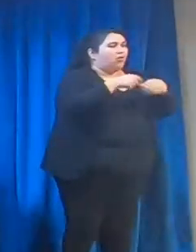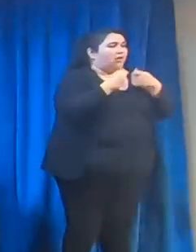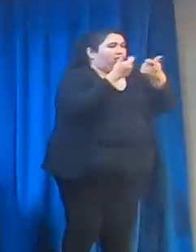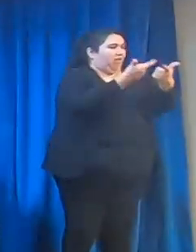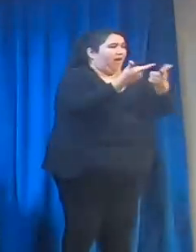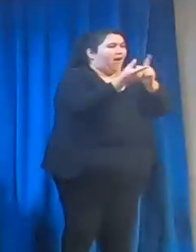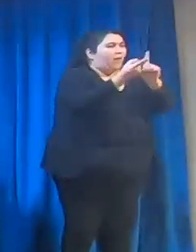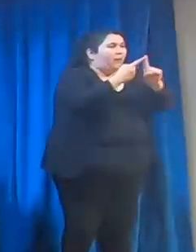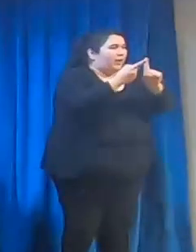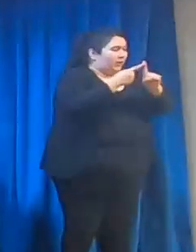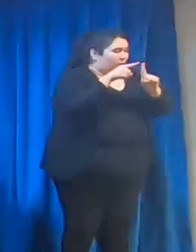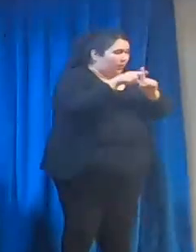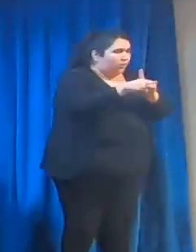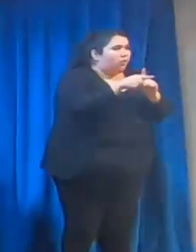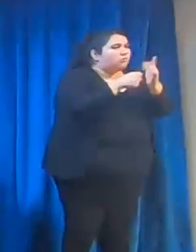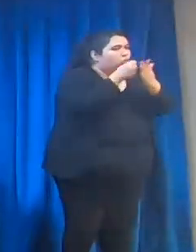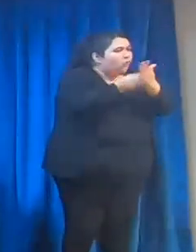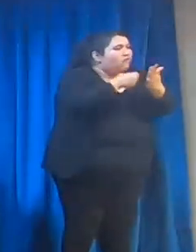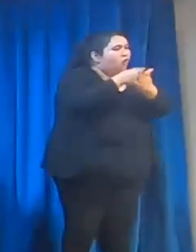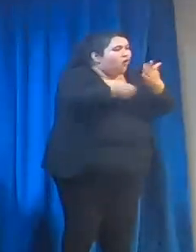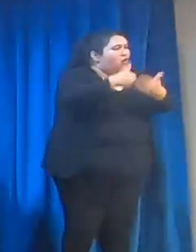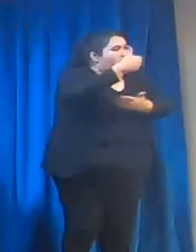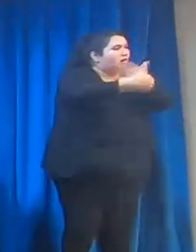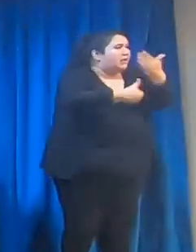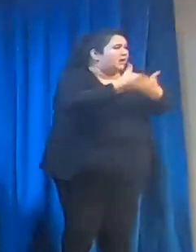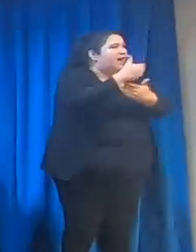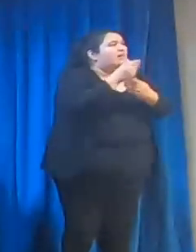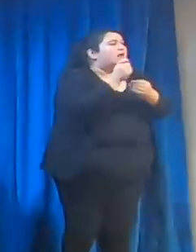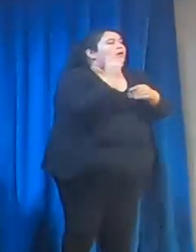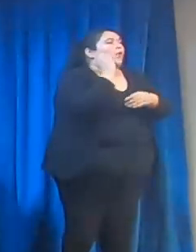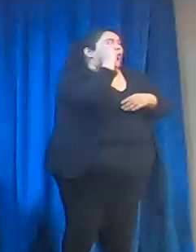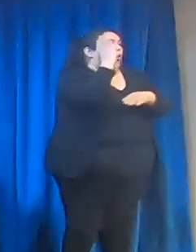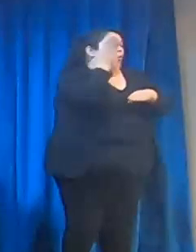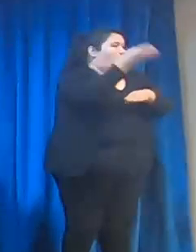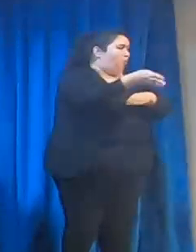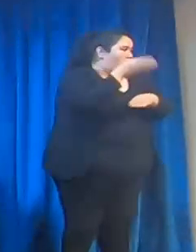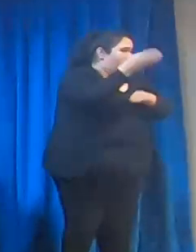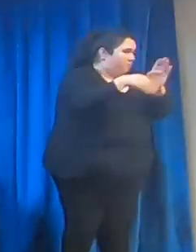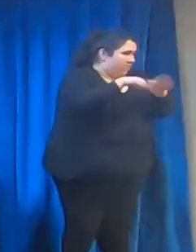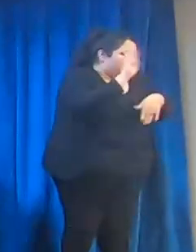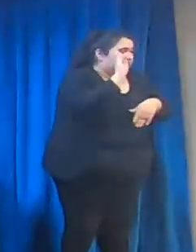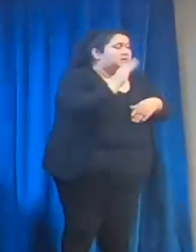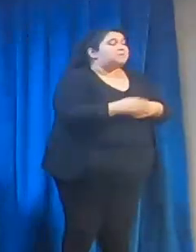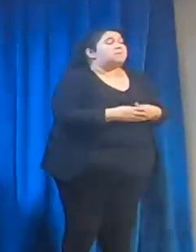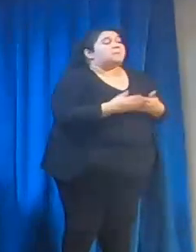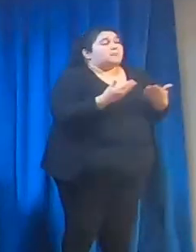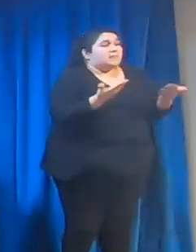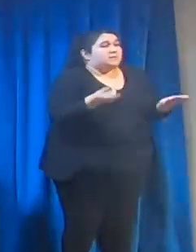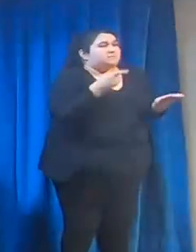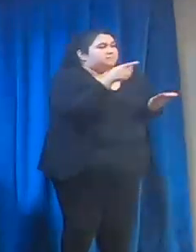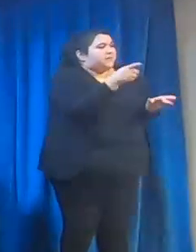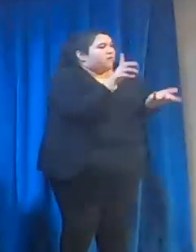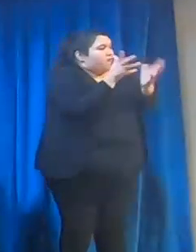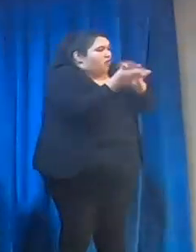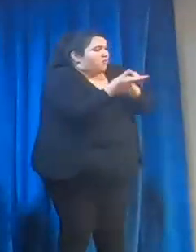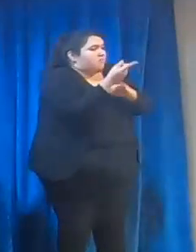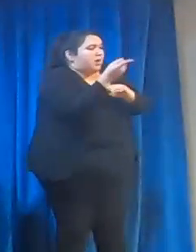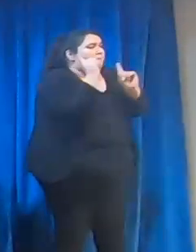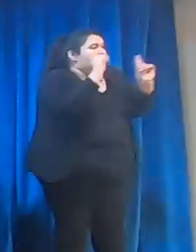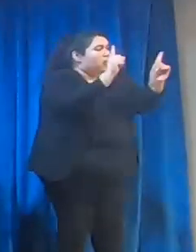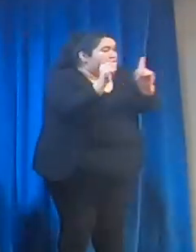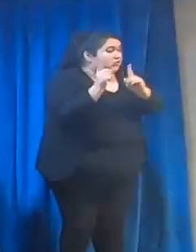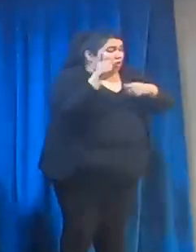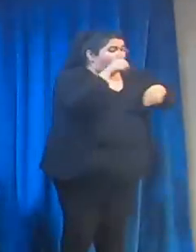estos vínculos que forjan con quienes asisten a los clubes. Pero como reverso de esa operación, los